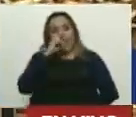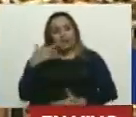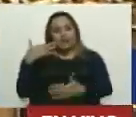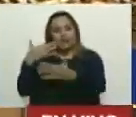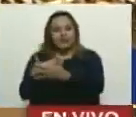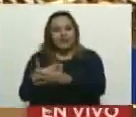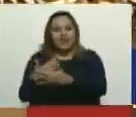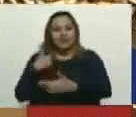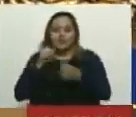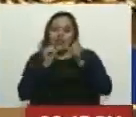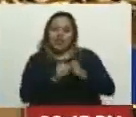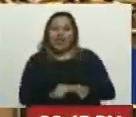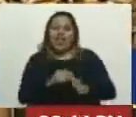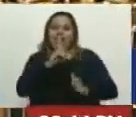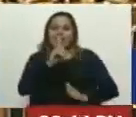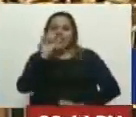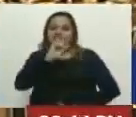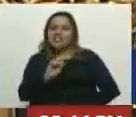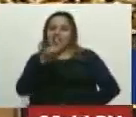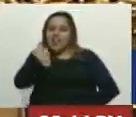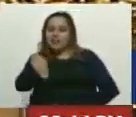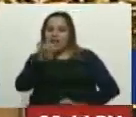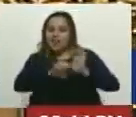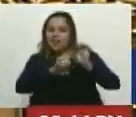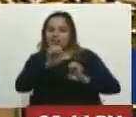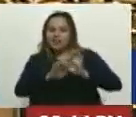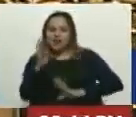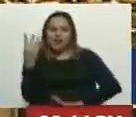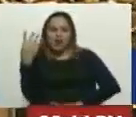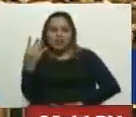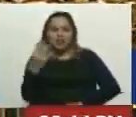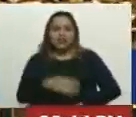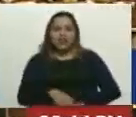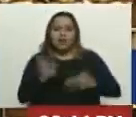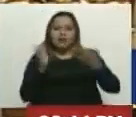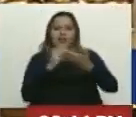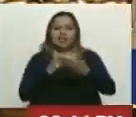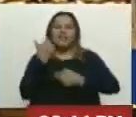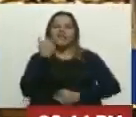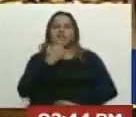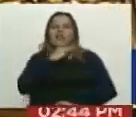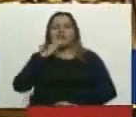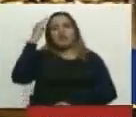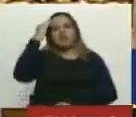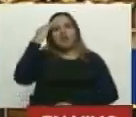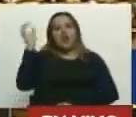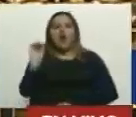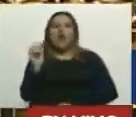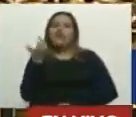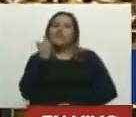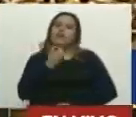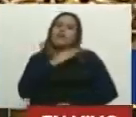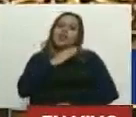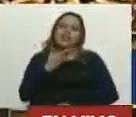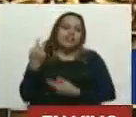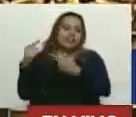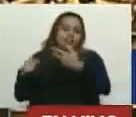el DSM-4, que es el manual de enfermedades mentales y de trastornos y de